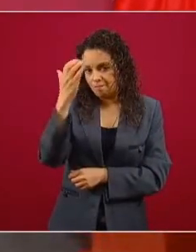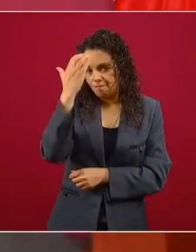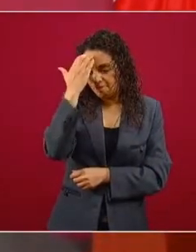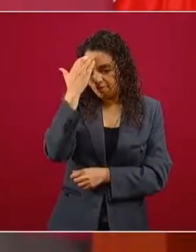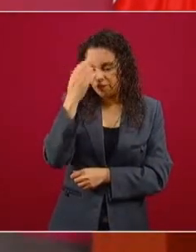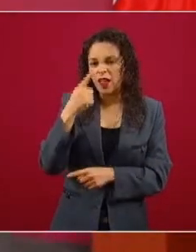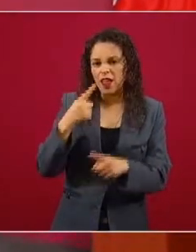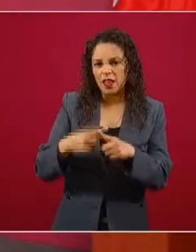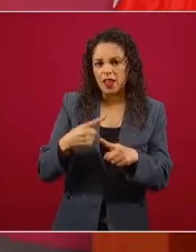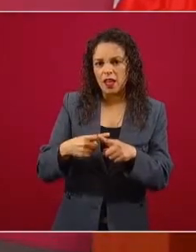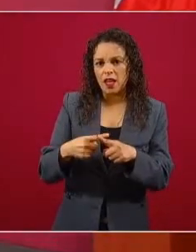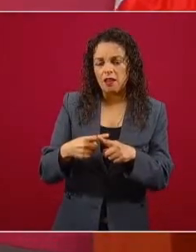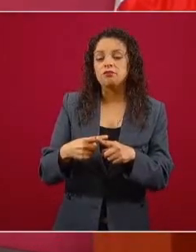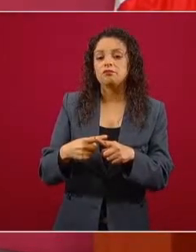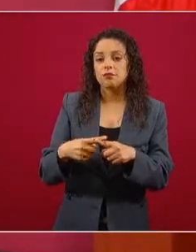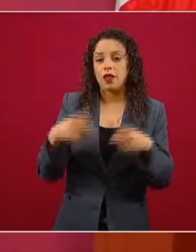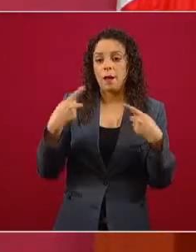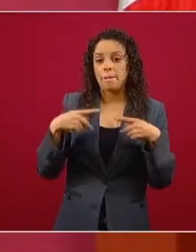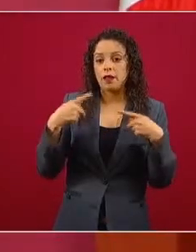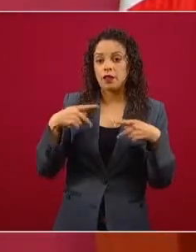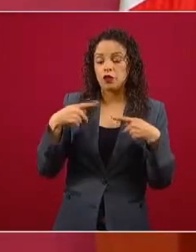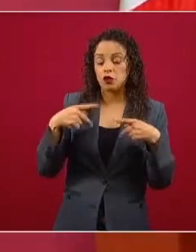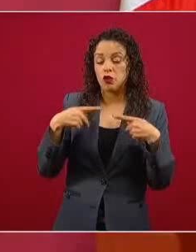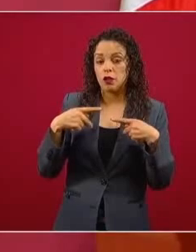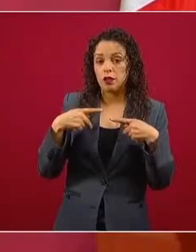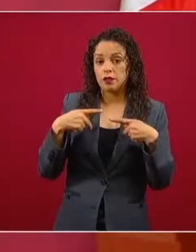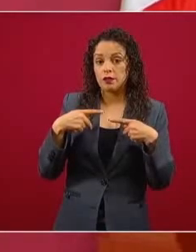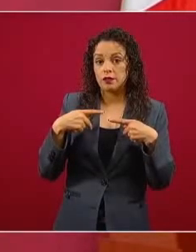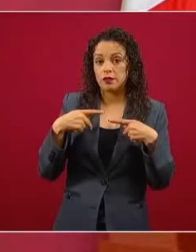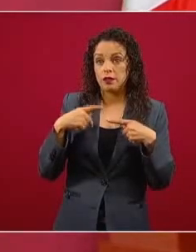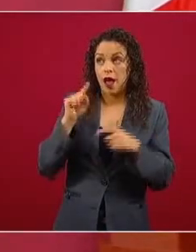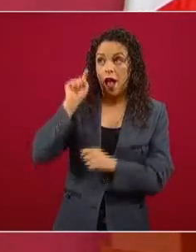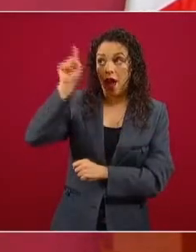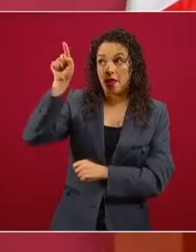que por necesidad